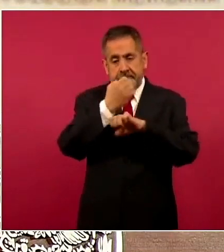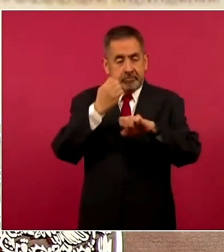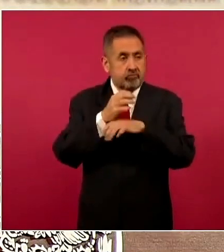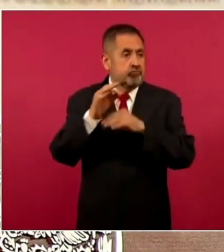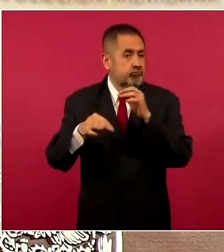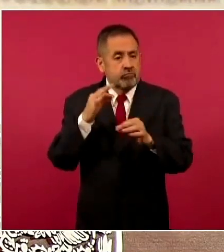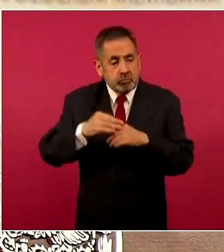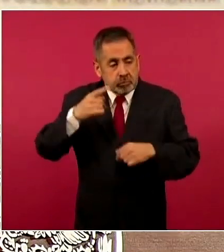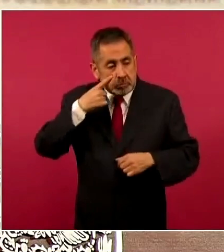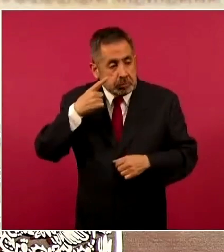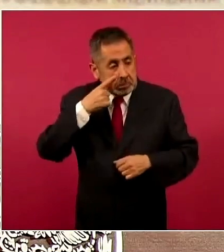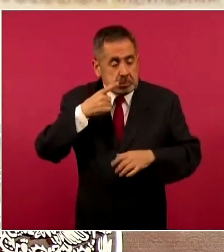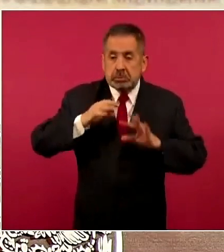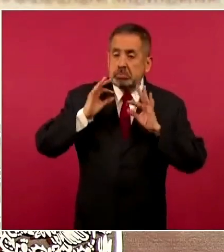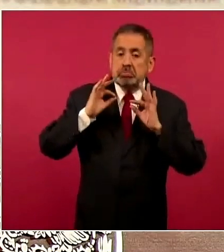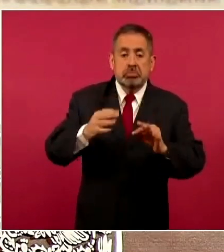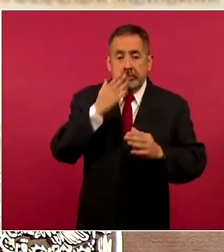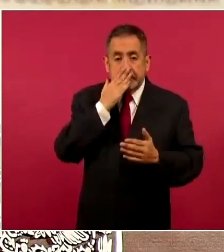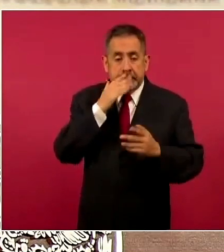ya observamos en promedio,